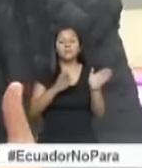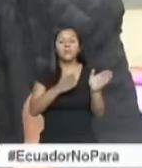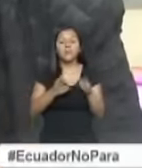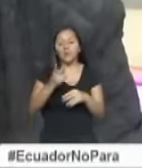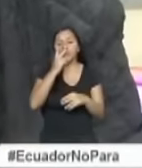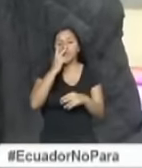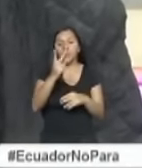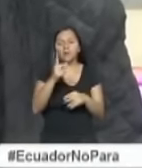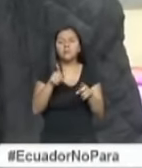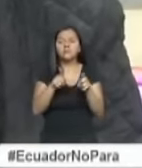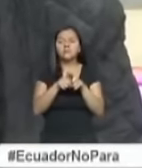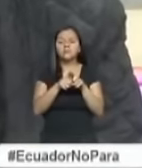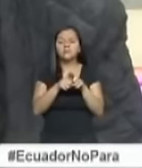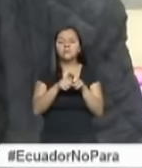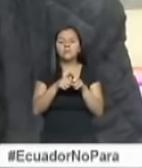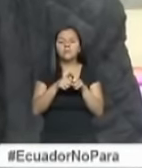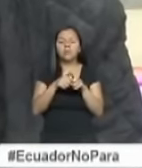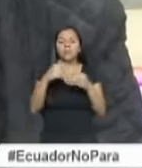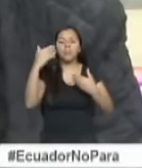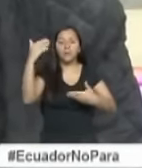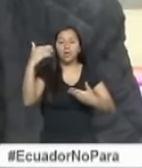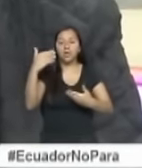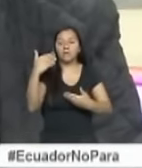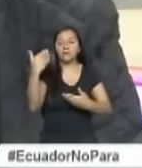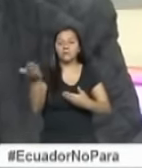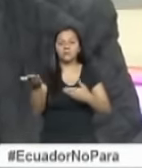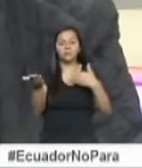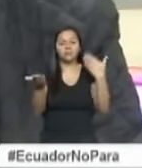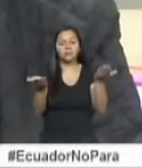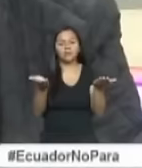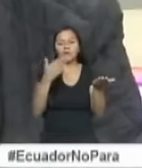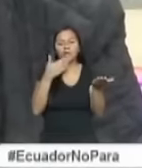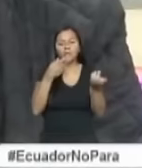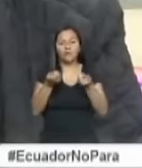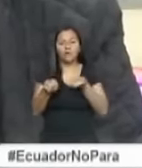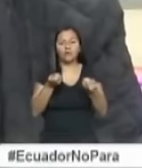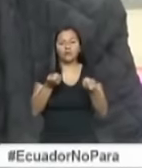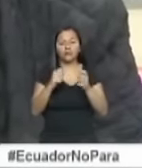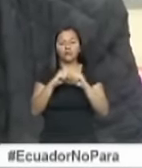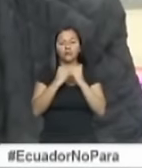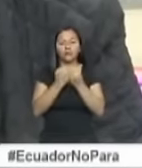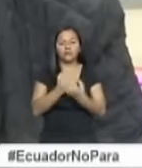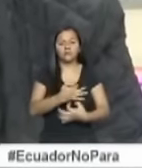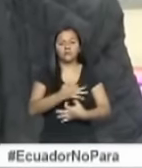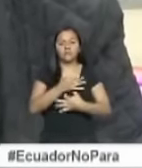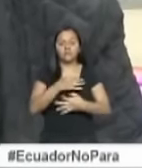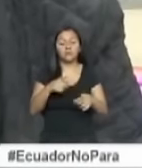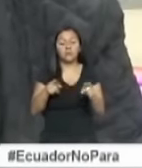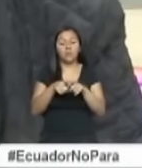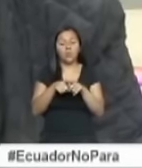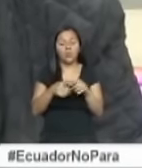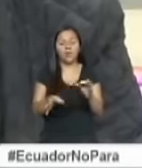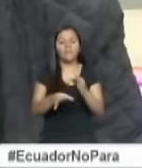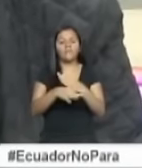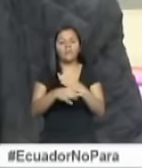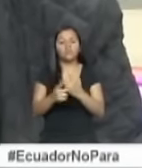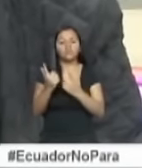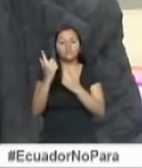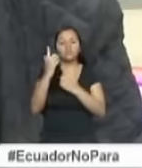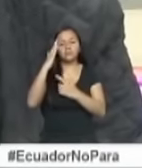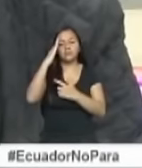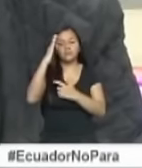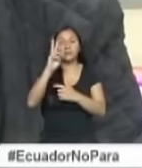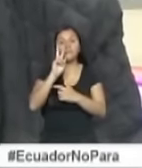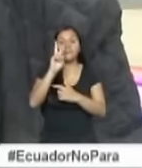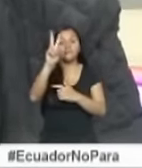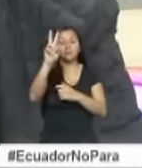contrapesos, donde justamente deben incurrir en los mecanismos de controles civiles. Y básicamente el rol que las Fuerzas Armadas tienen dentro de una visión